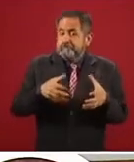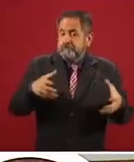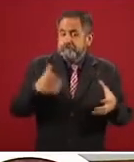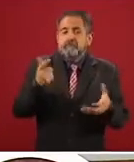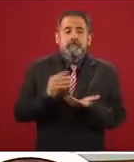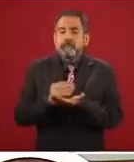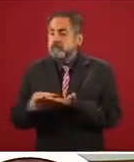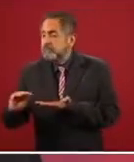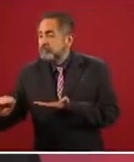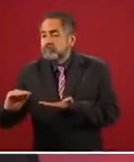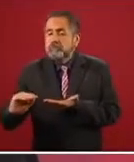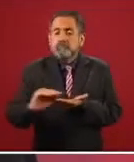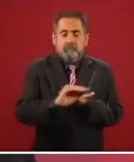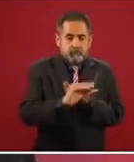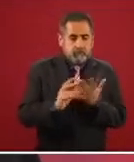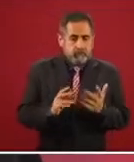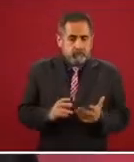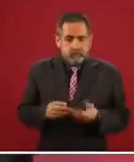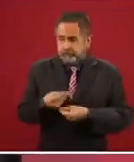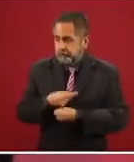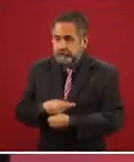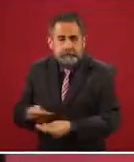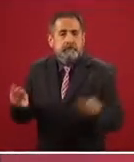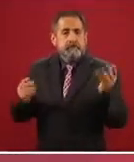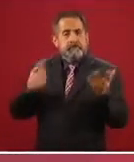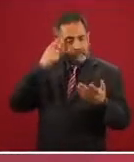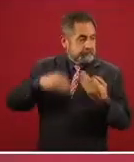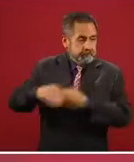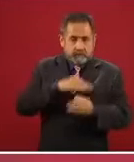que puede y distribuirse